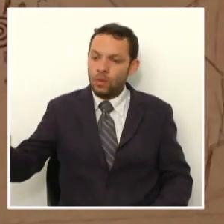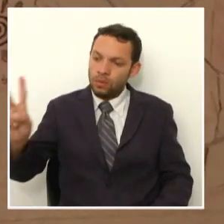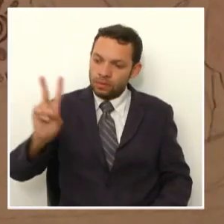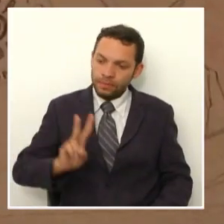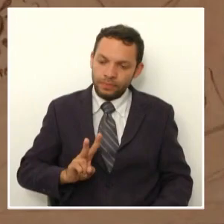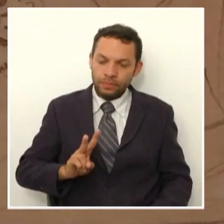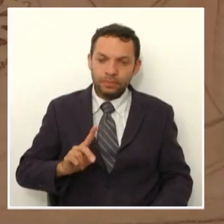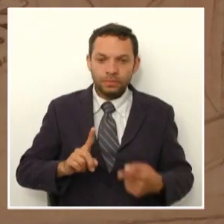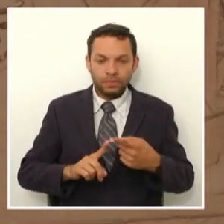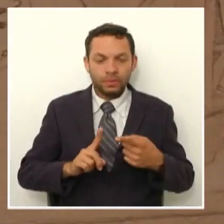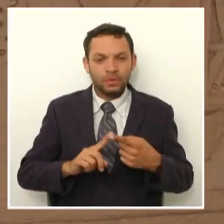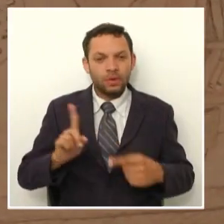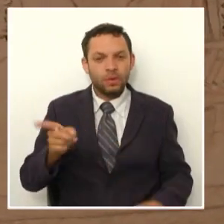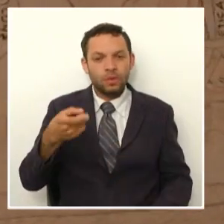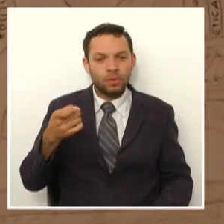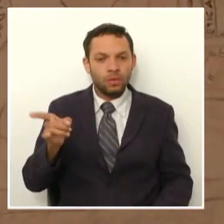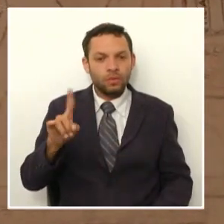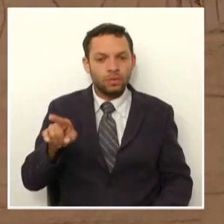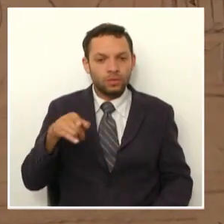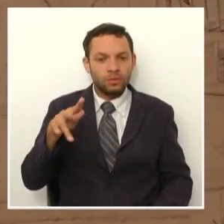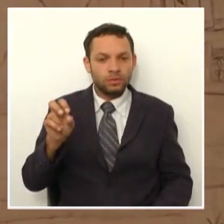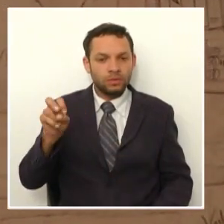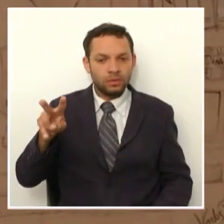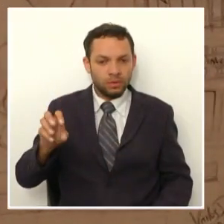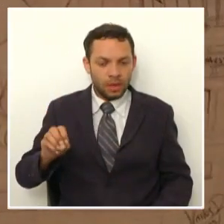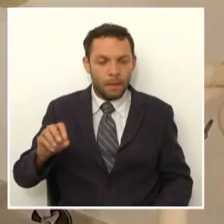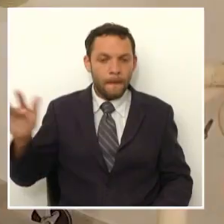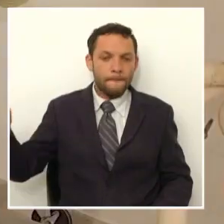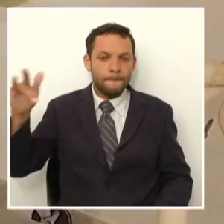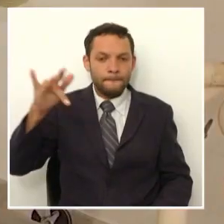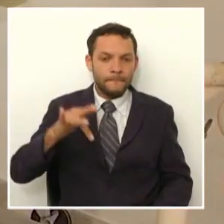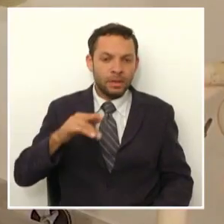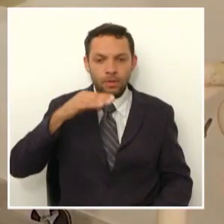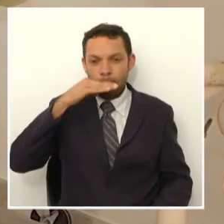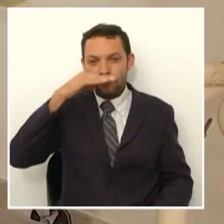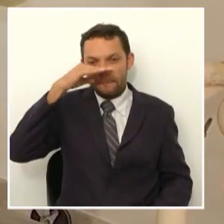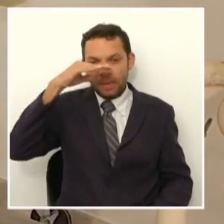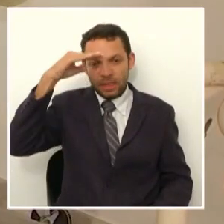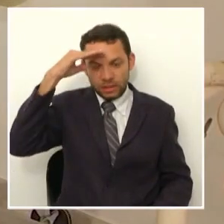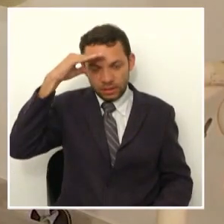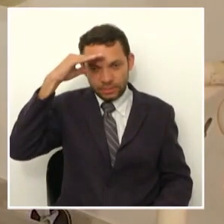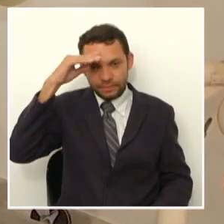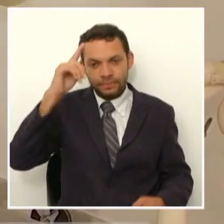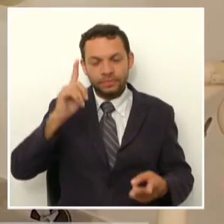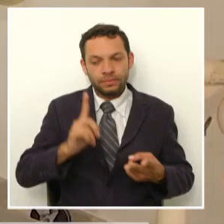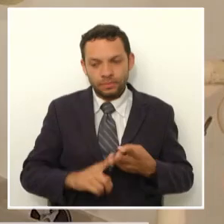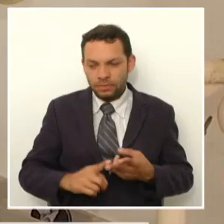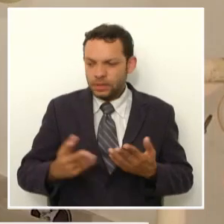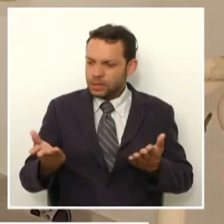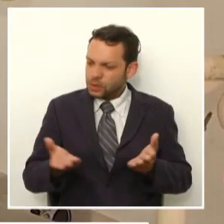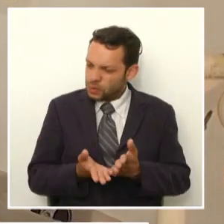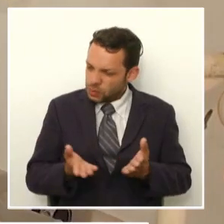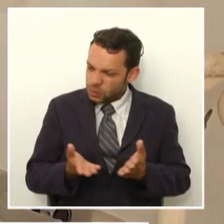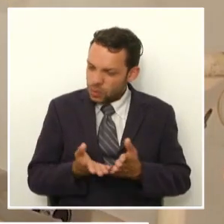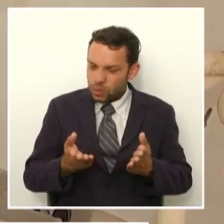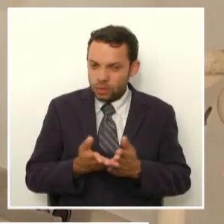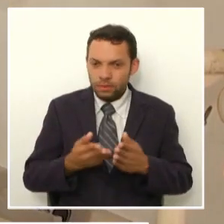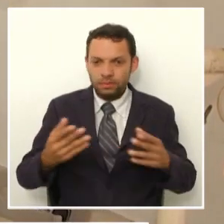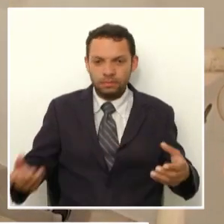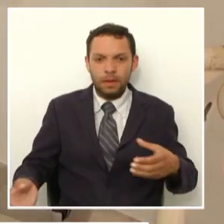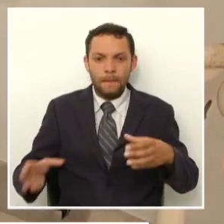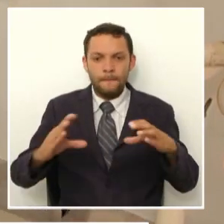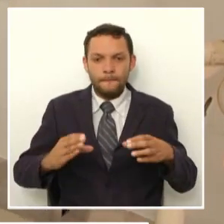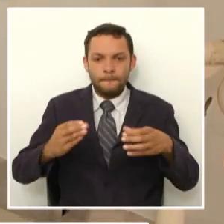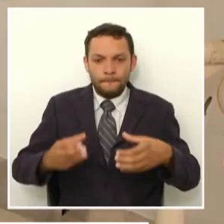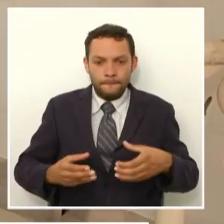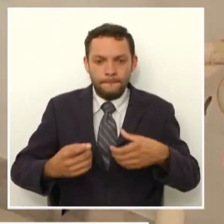doctor Gustavo Gómez Calle venía de Medellín, ¿cierto? Y ahí comenzó el programa de anestesiología y el departamento